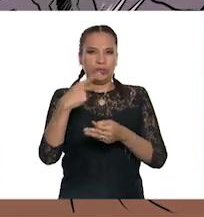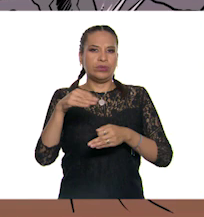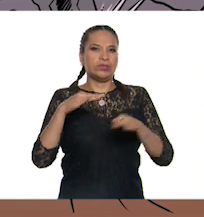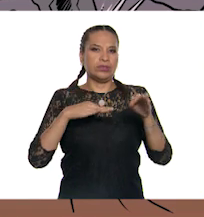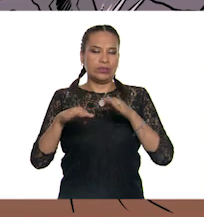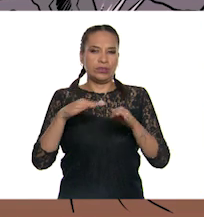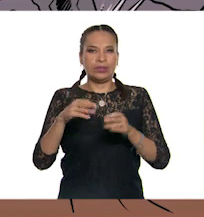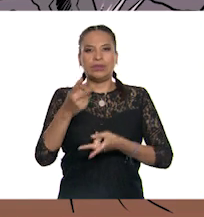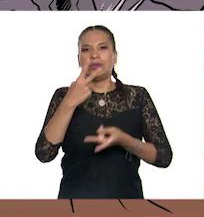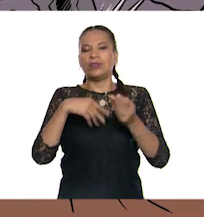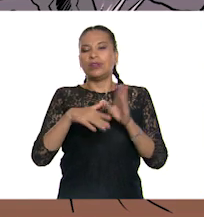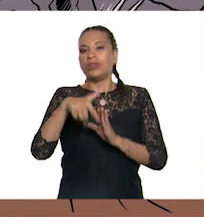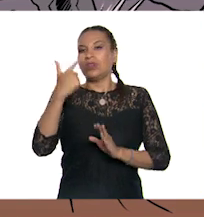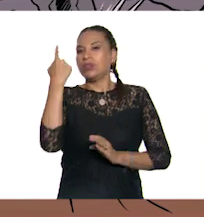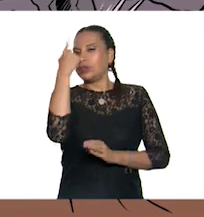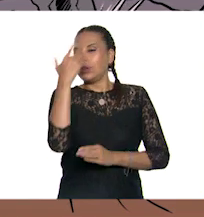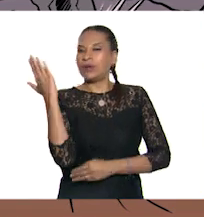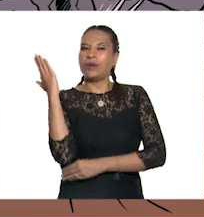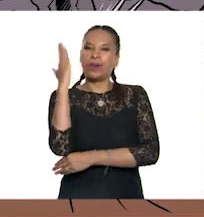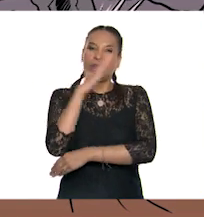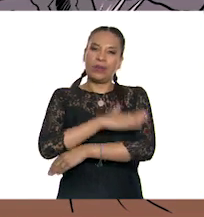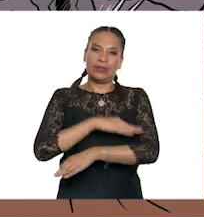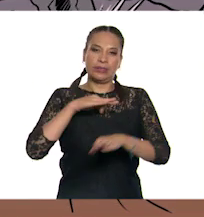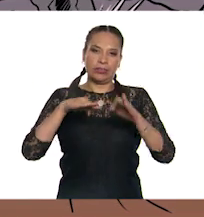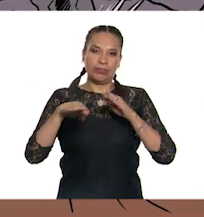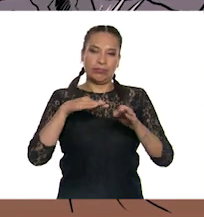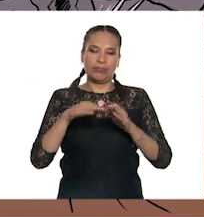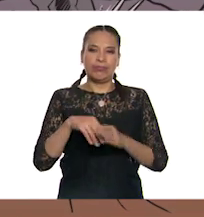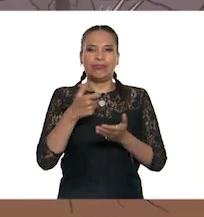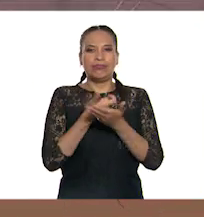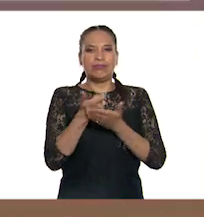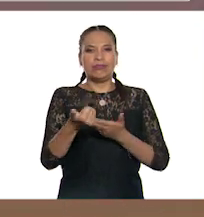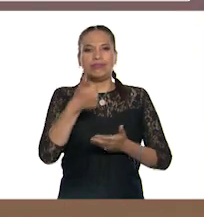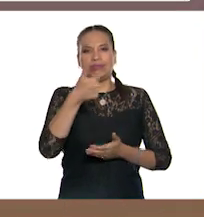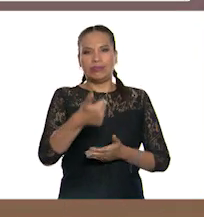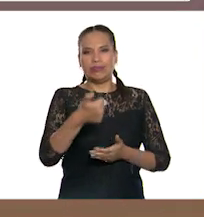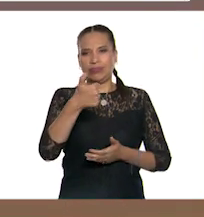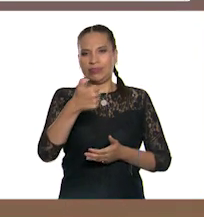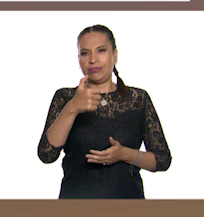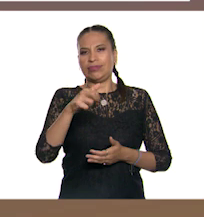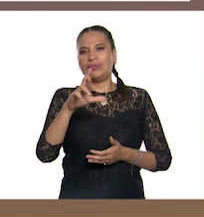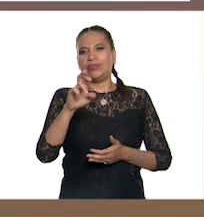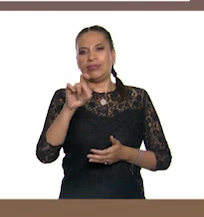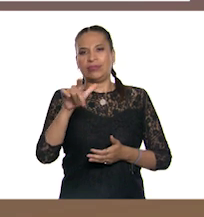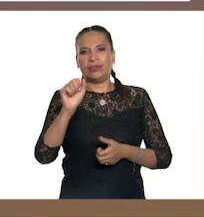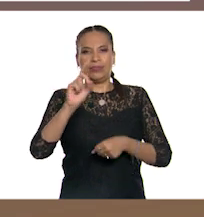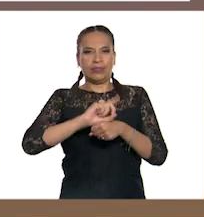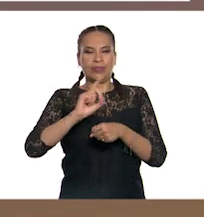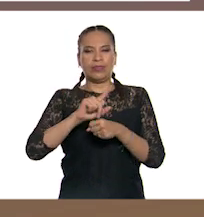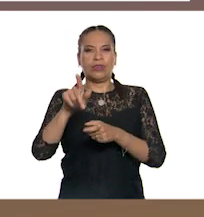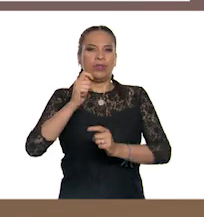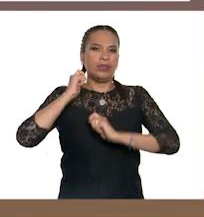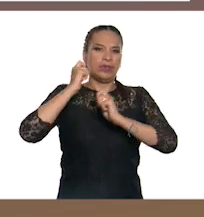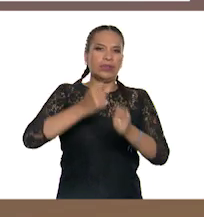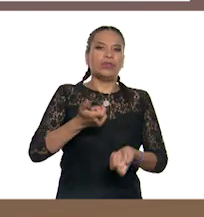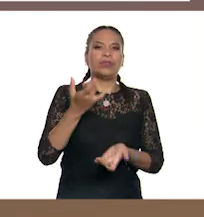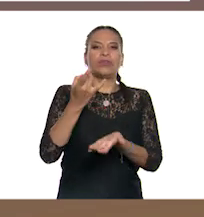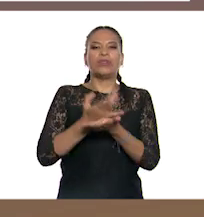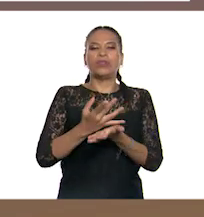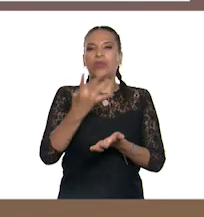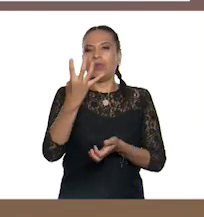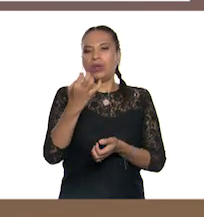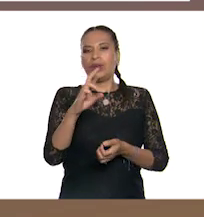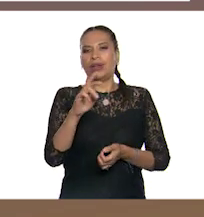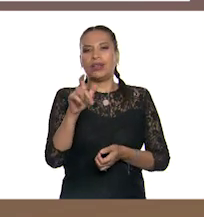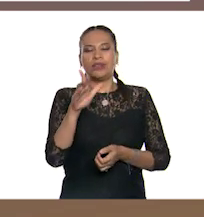que le producía por 12 horas de constante trabajo unos 6 reales diarios. Todos los demás quebradores ganaban solamente 4